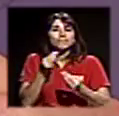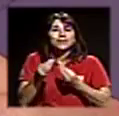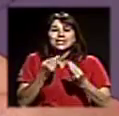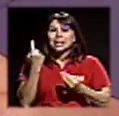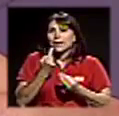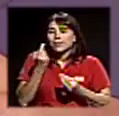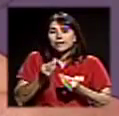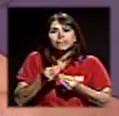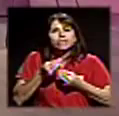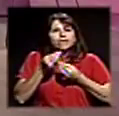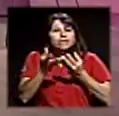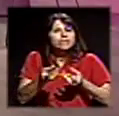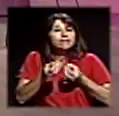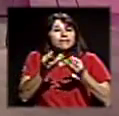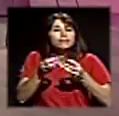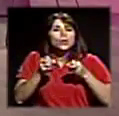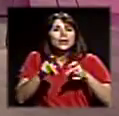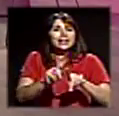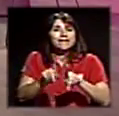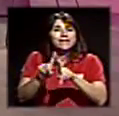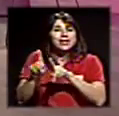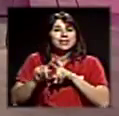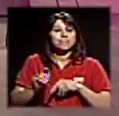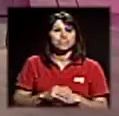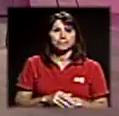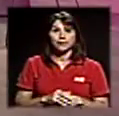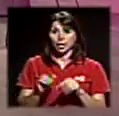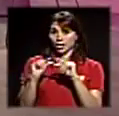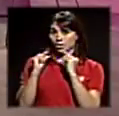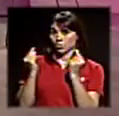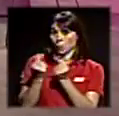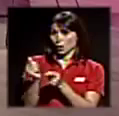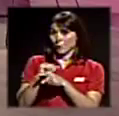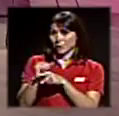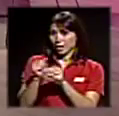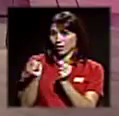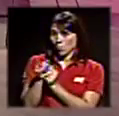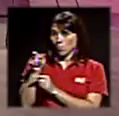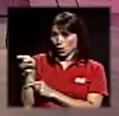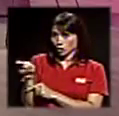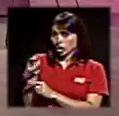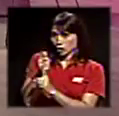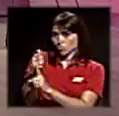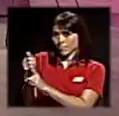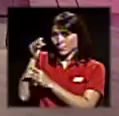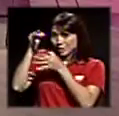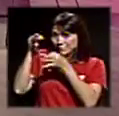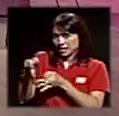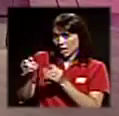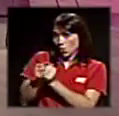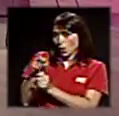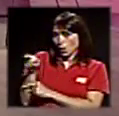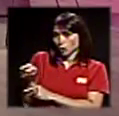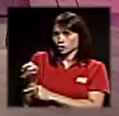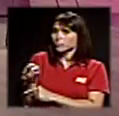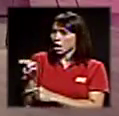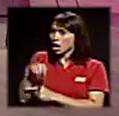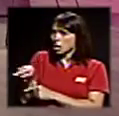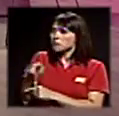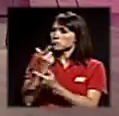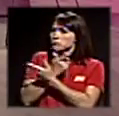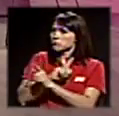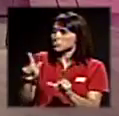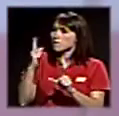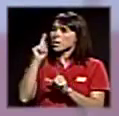dándoles diferentes cosas, ¿verdad? El grupo que practicaba con vos entonces elegía practicar, o sea, digamos, había libertad de elegir lo que